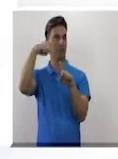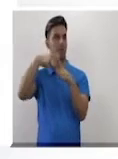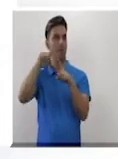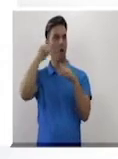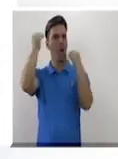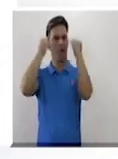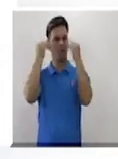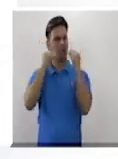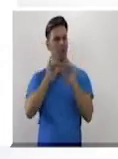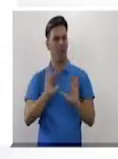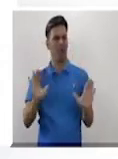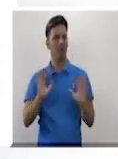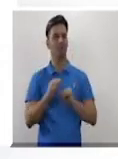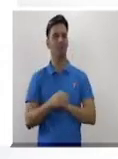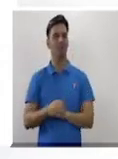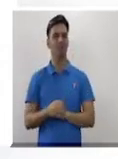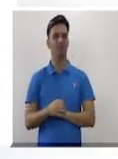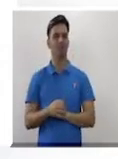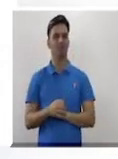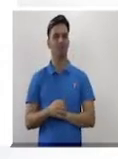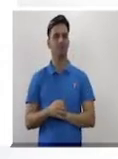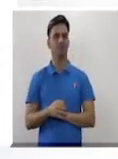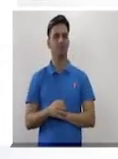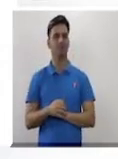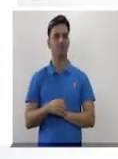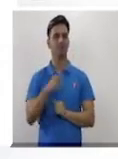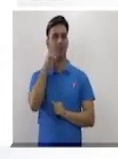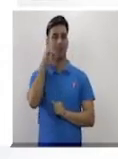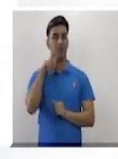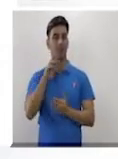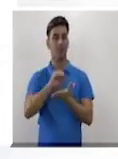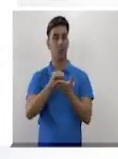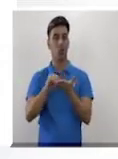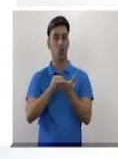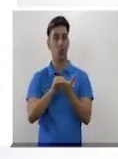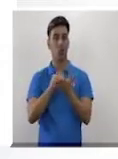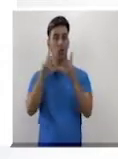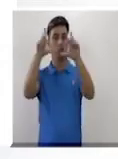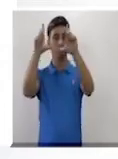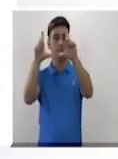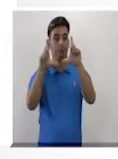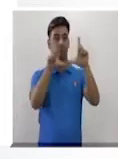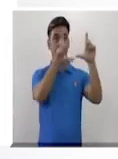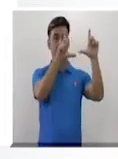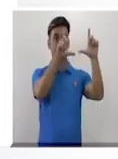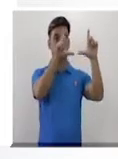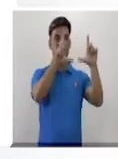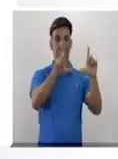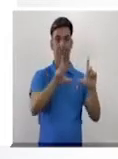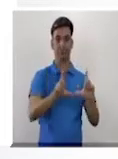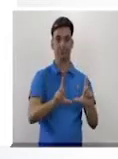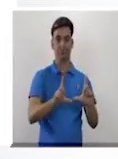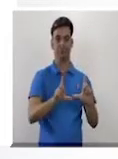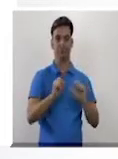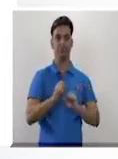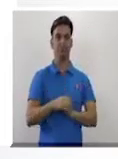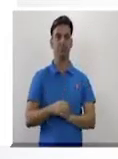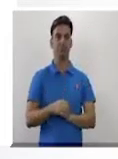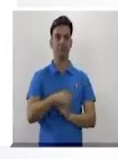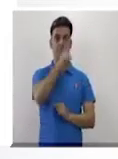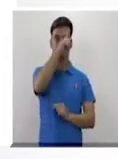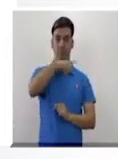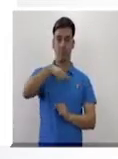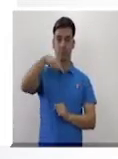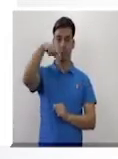también en el eje de las y hacia abajo. Correcto. Si vamos a hallar las